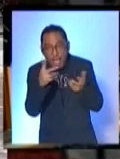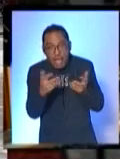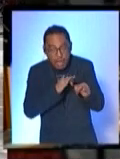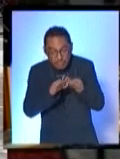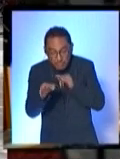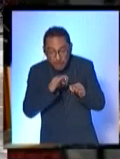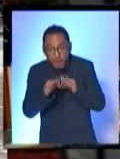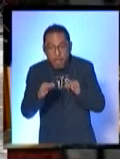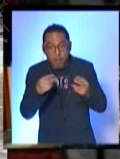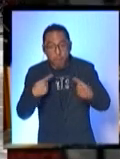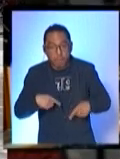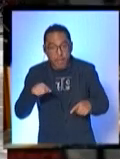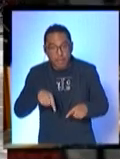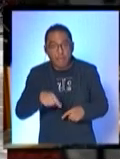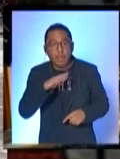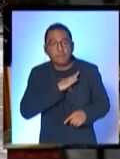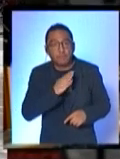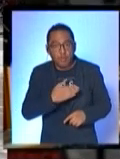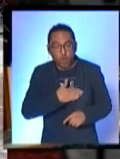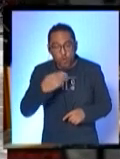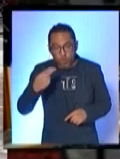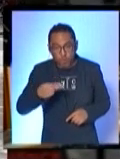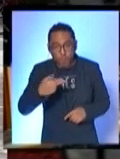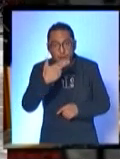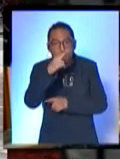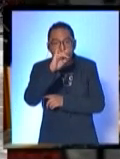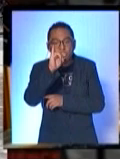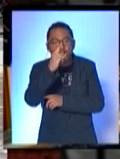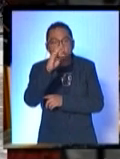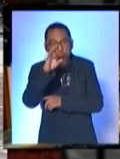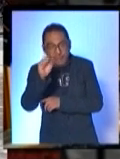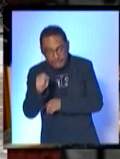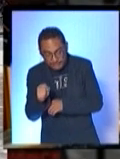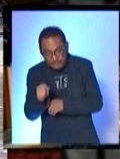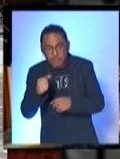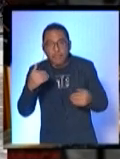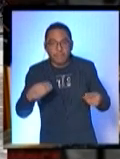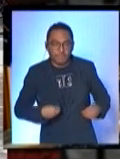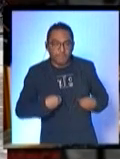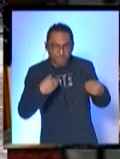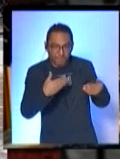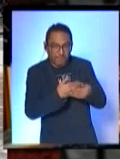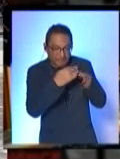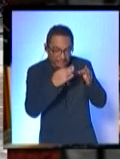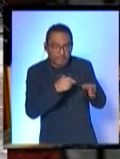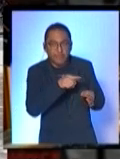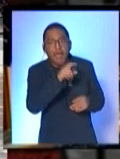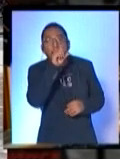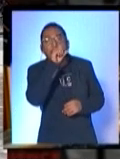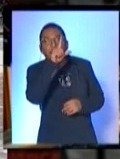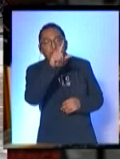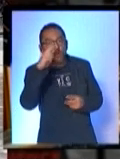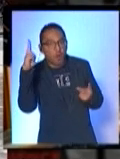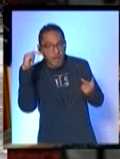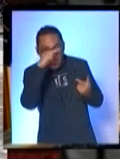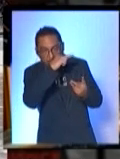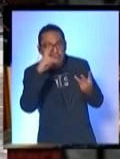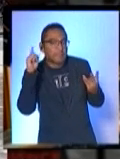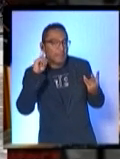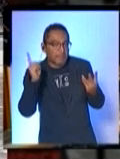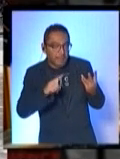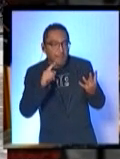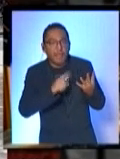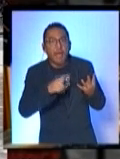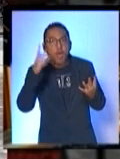por los que quienes en español son denominados huicholes, quienes habitan principalmente en la Sierra de Jalisco, Nayarit, Zacatecas